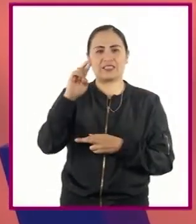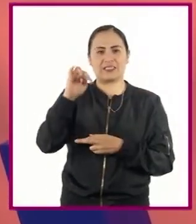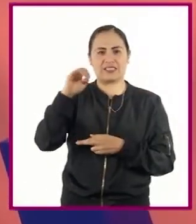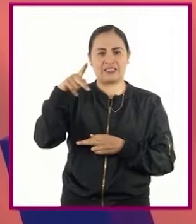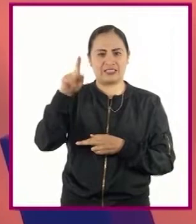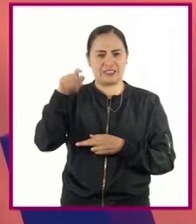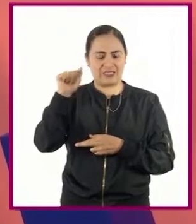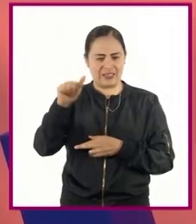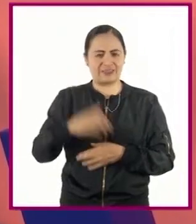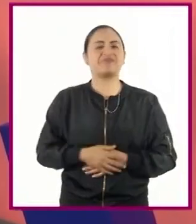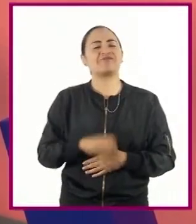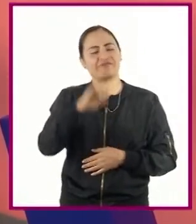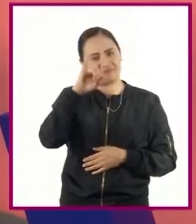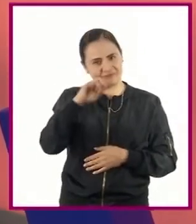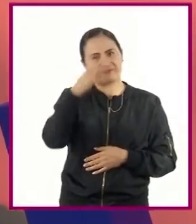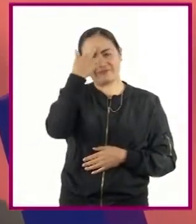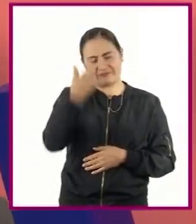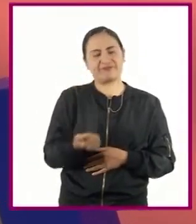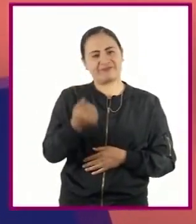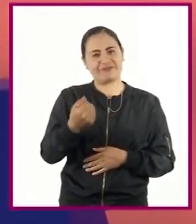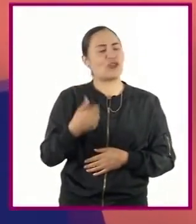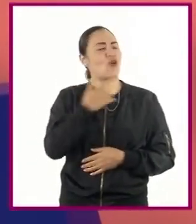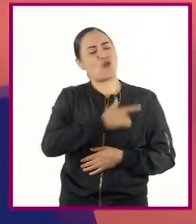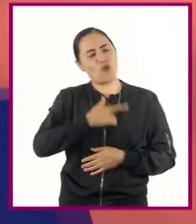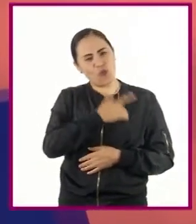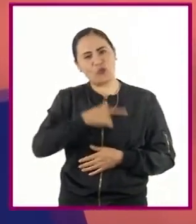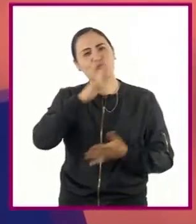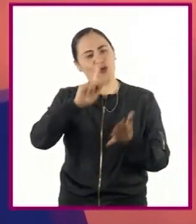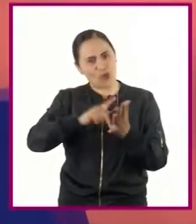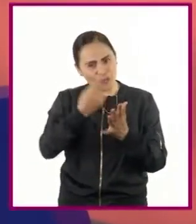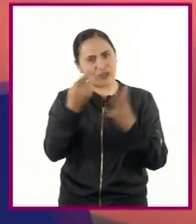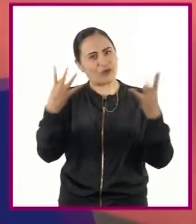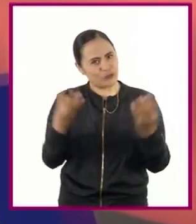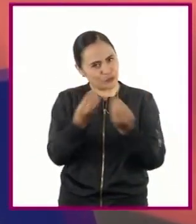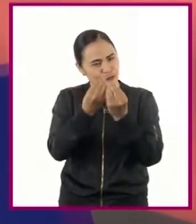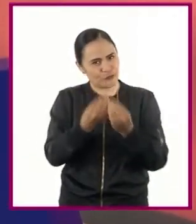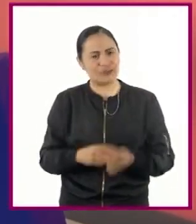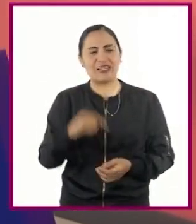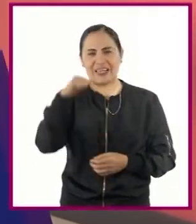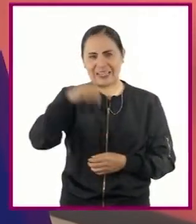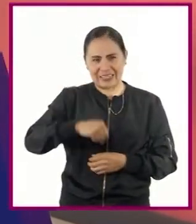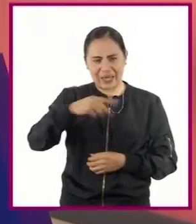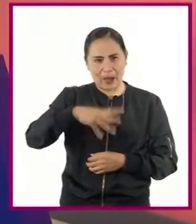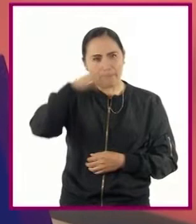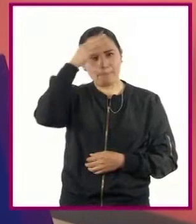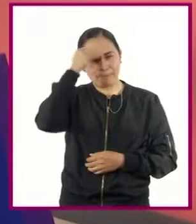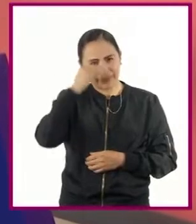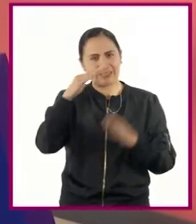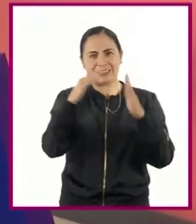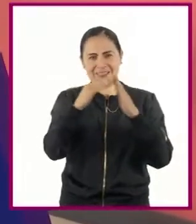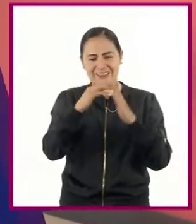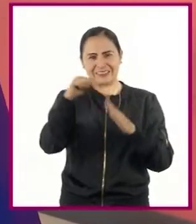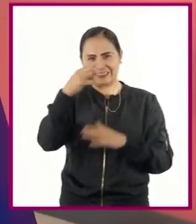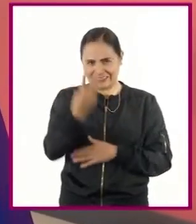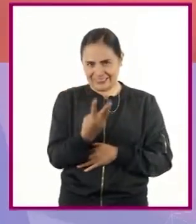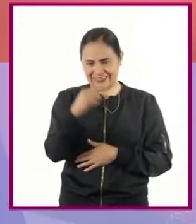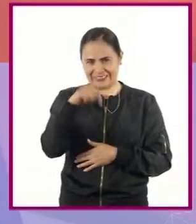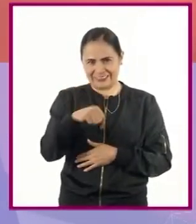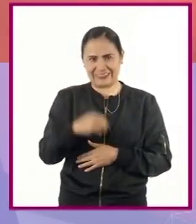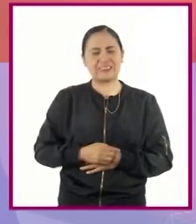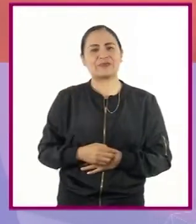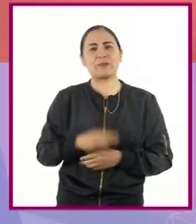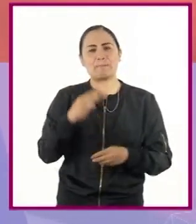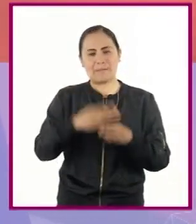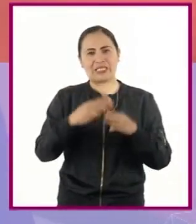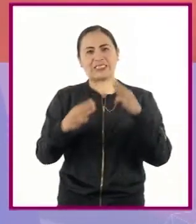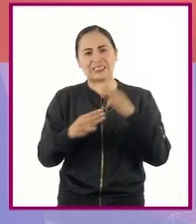Argüelles Cárdenas y efectivamente es un gusto encontrarnos por aquí en una sesión más de Lengua Materna 3.